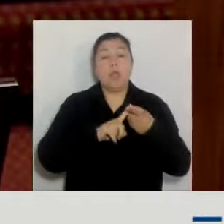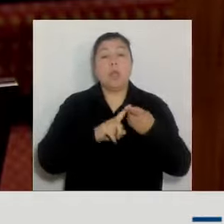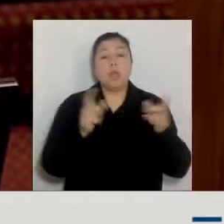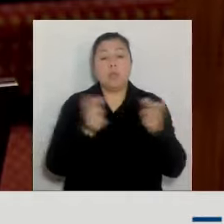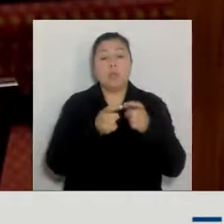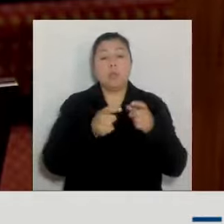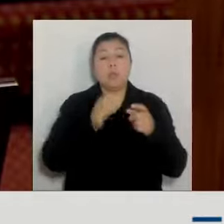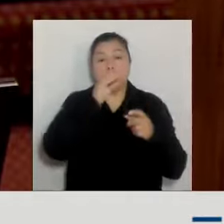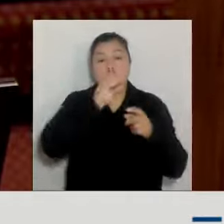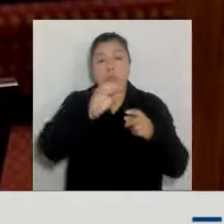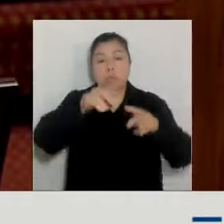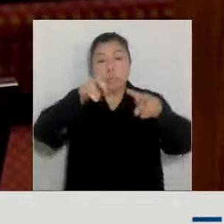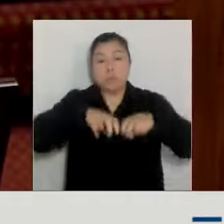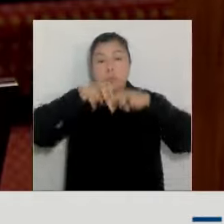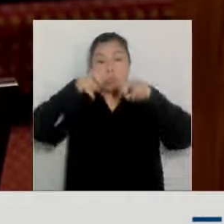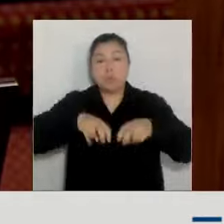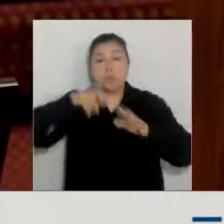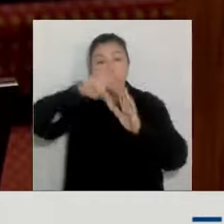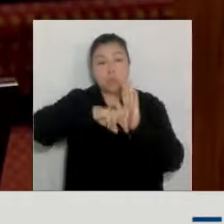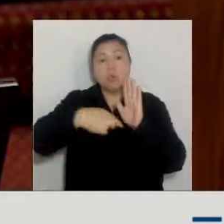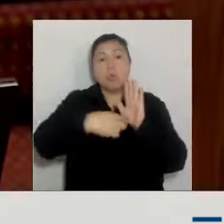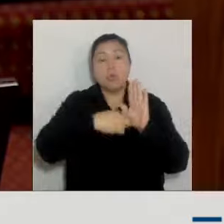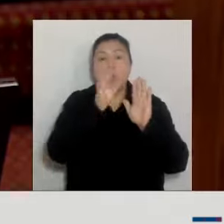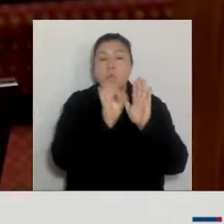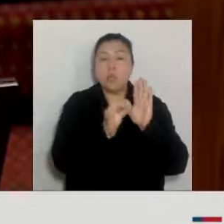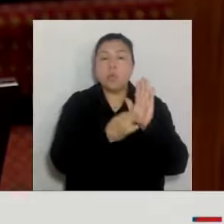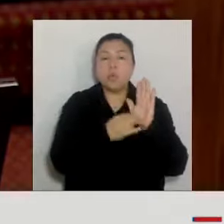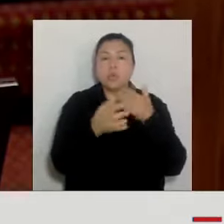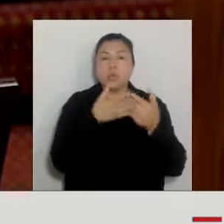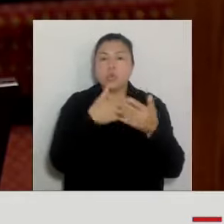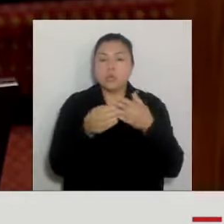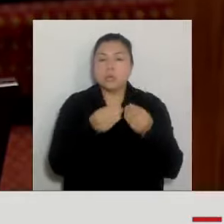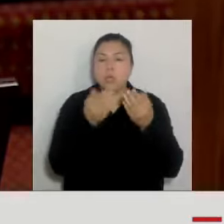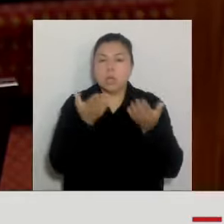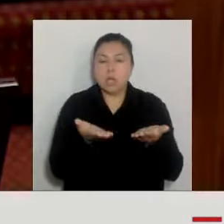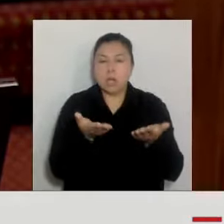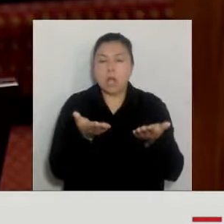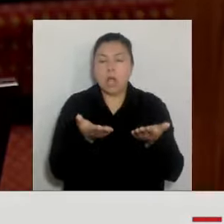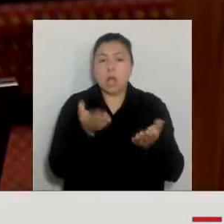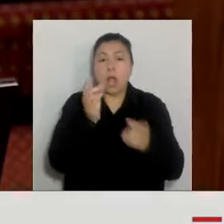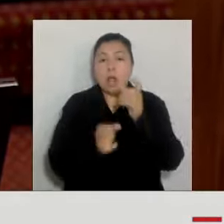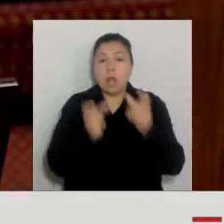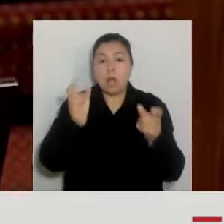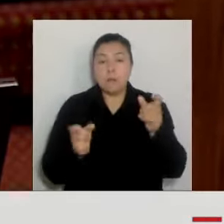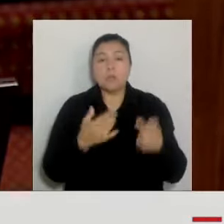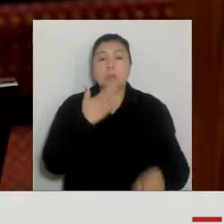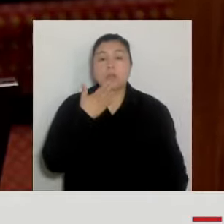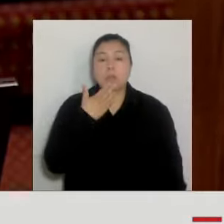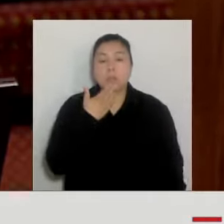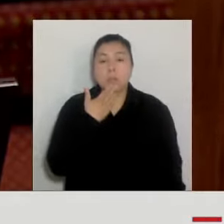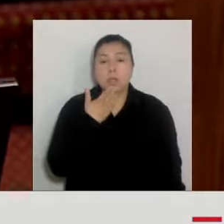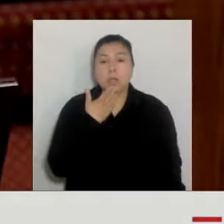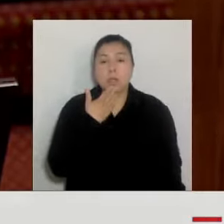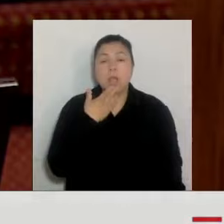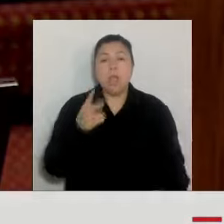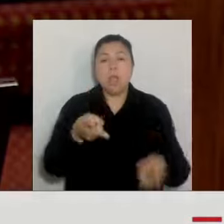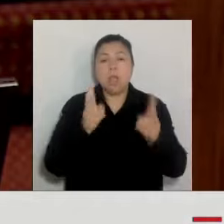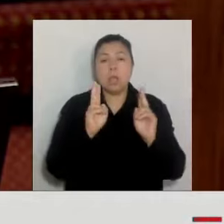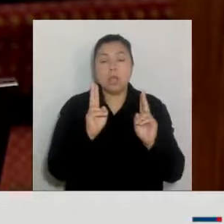la este proyecto es justamente dar transparencia a a los consumidores y también dar el derecho a los